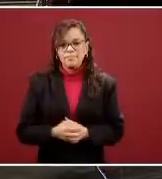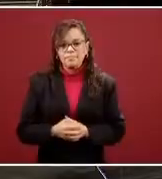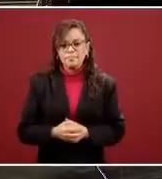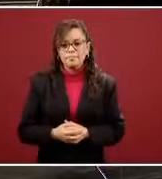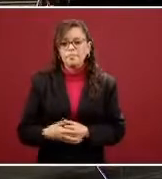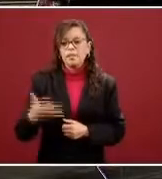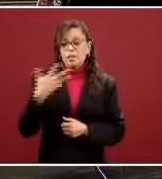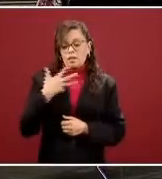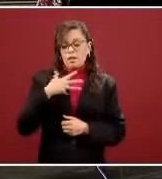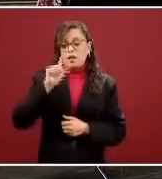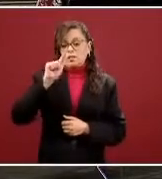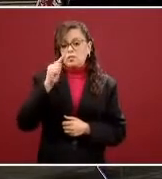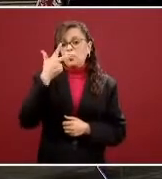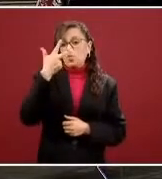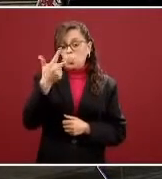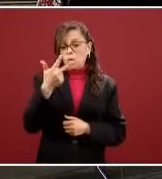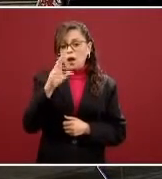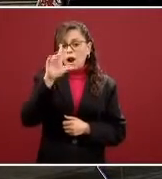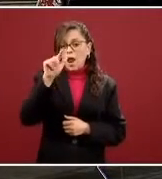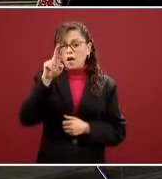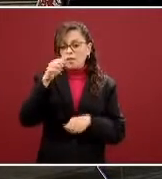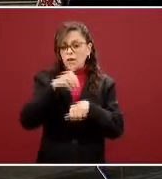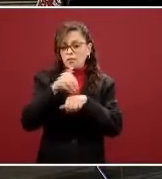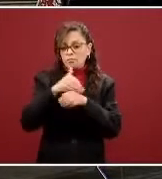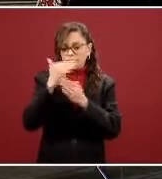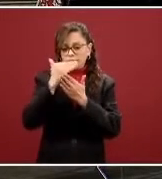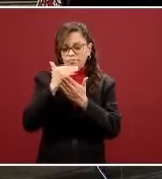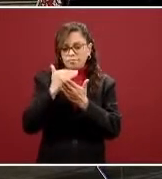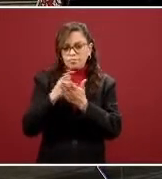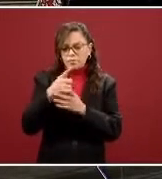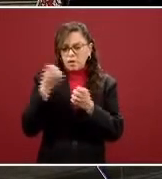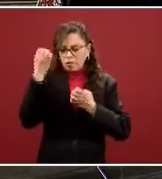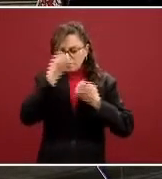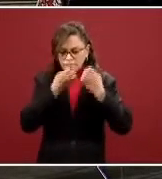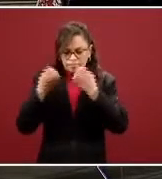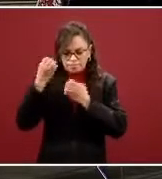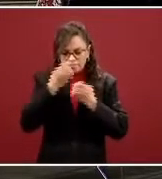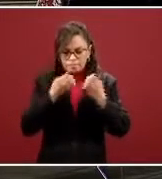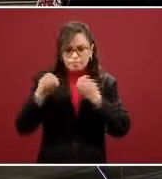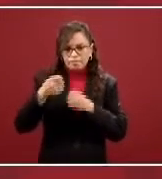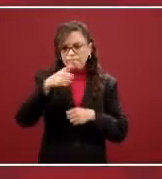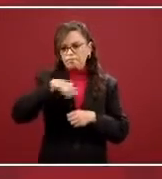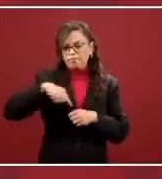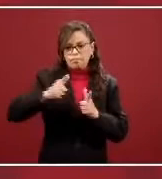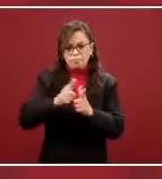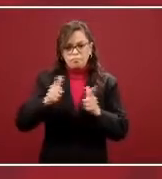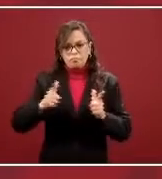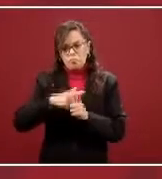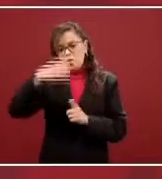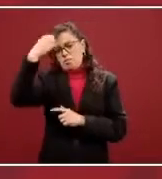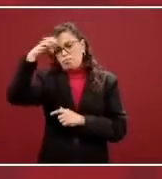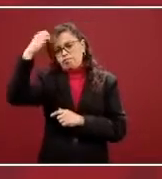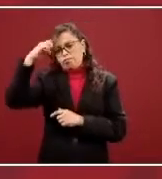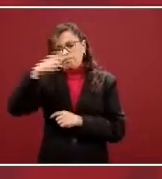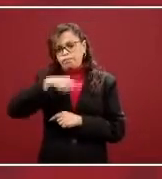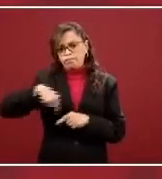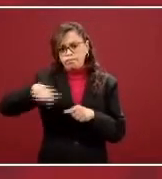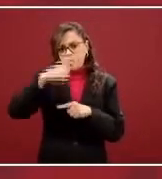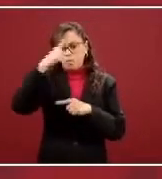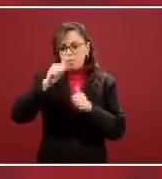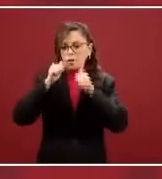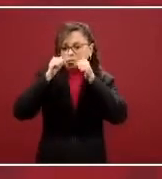78 claves las que evaluamos como grupo experto. Bueno, no las evalúa el grupo experto clínico de atención clínica.